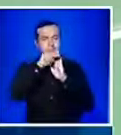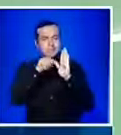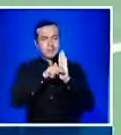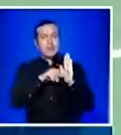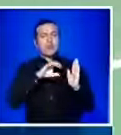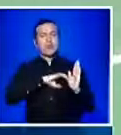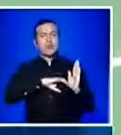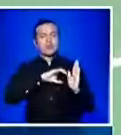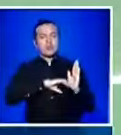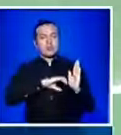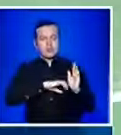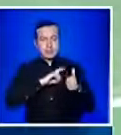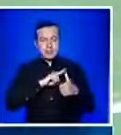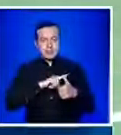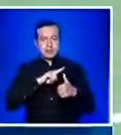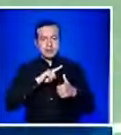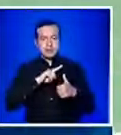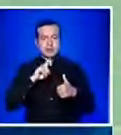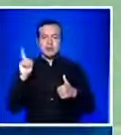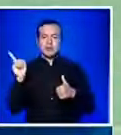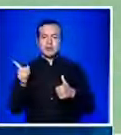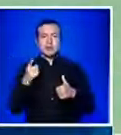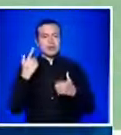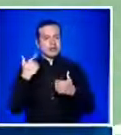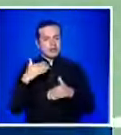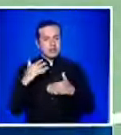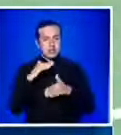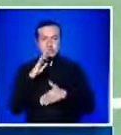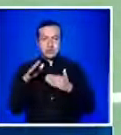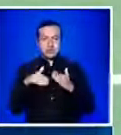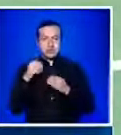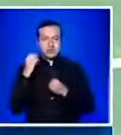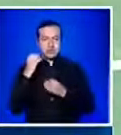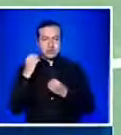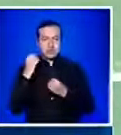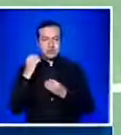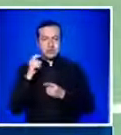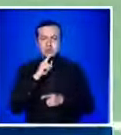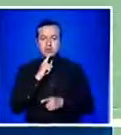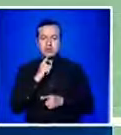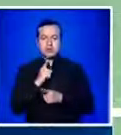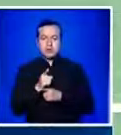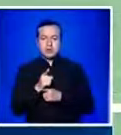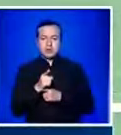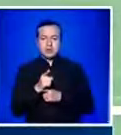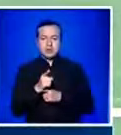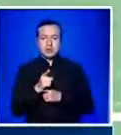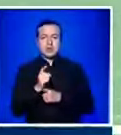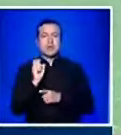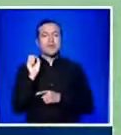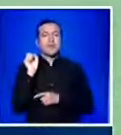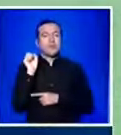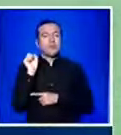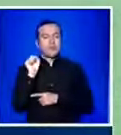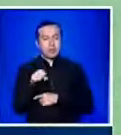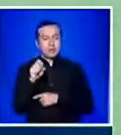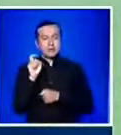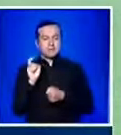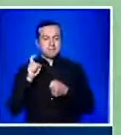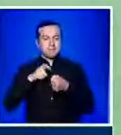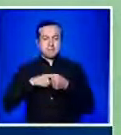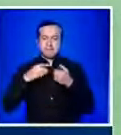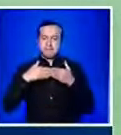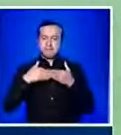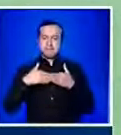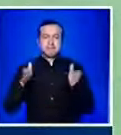municipales. Y nosotros con esa información podemos realizarle lo que es la apertura para